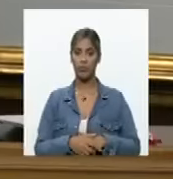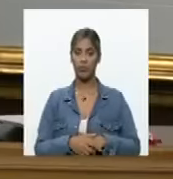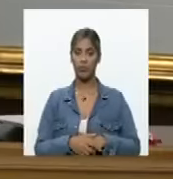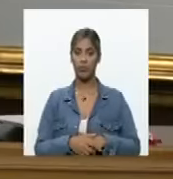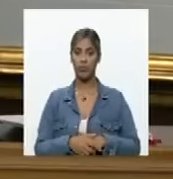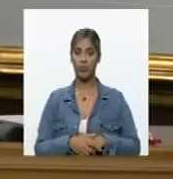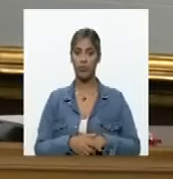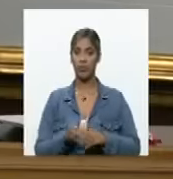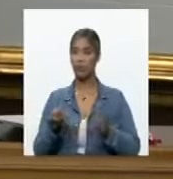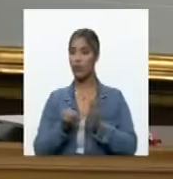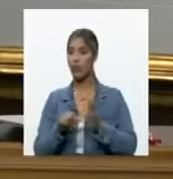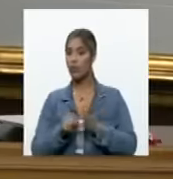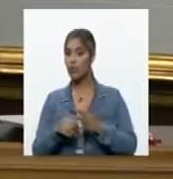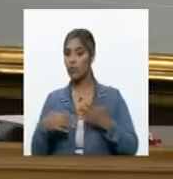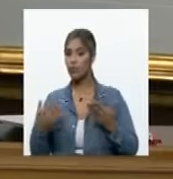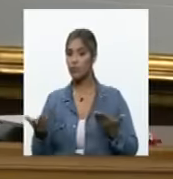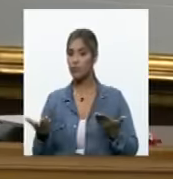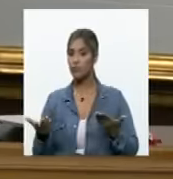¿Dónde está?